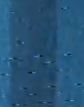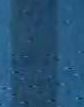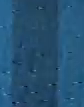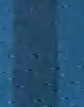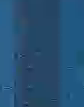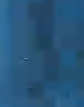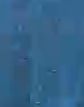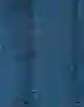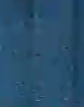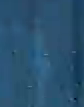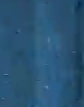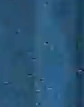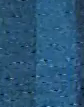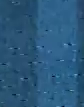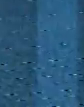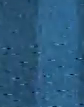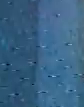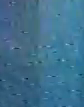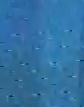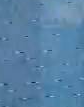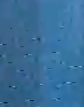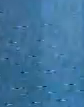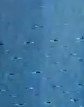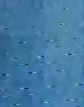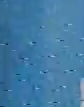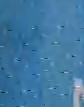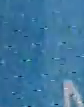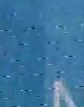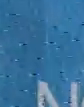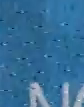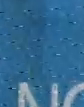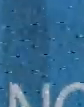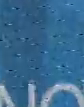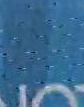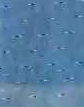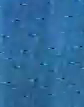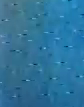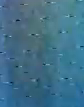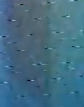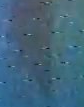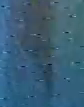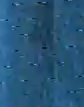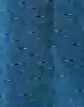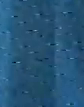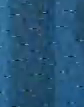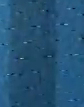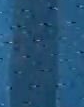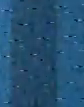Esta fue una producción de Organización Radiofónica Tamaulipeca. Buenos días.